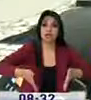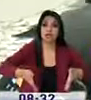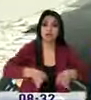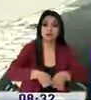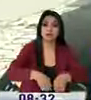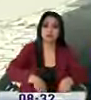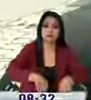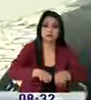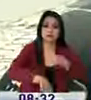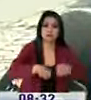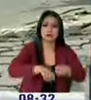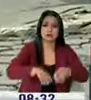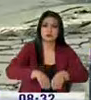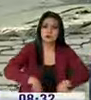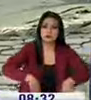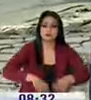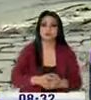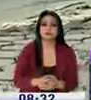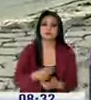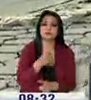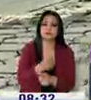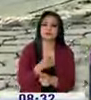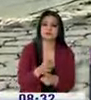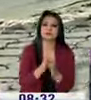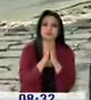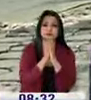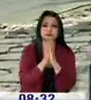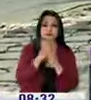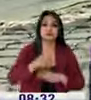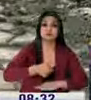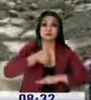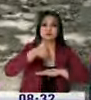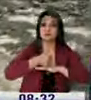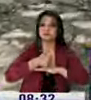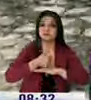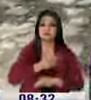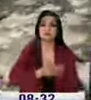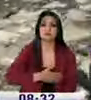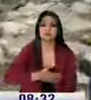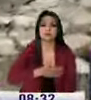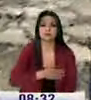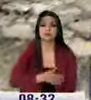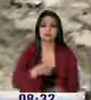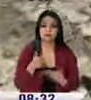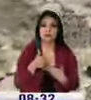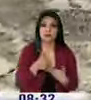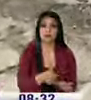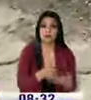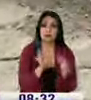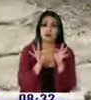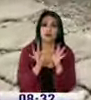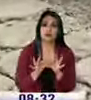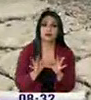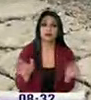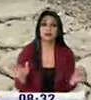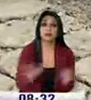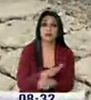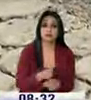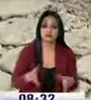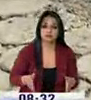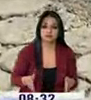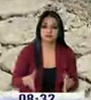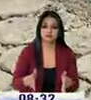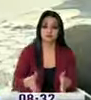entonces se va dañando cada vez más. Por ello hacen un llamado a las autoridades a brindarle una reparación integral a la